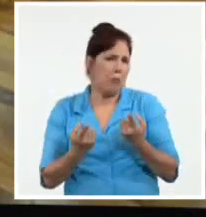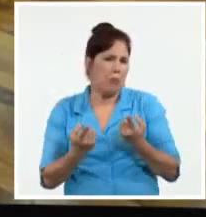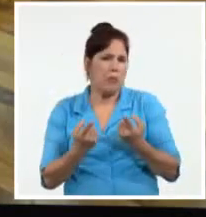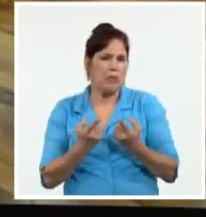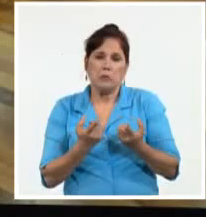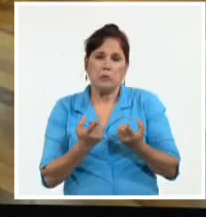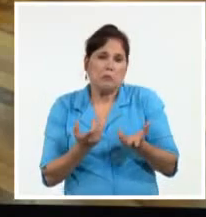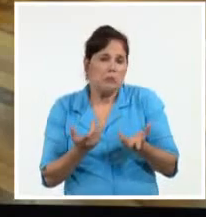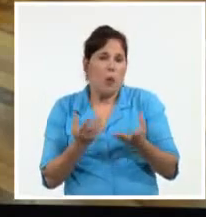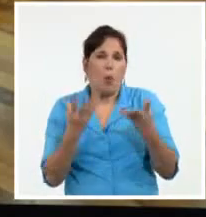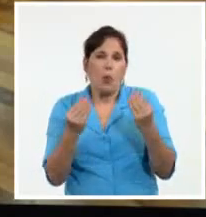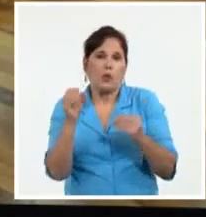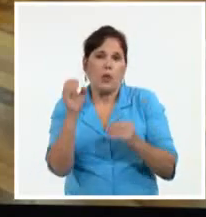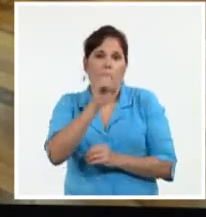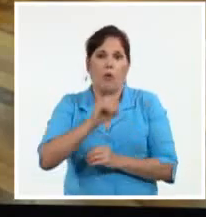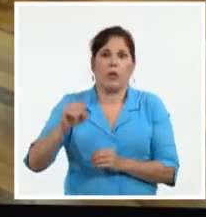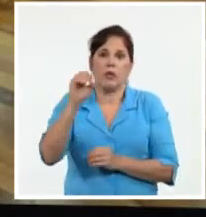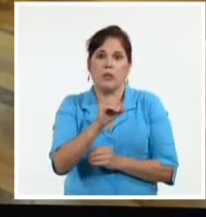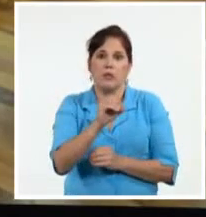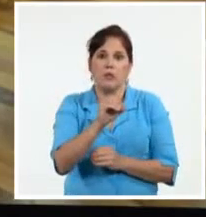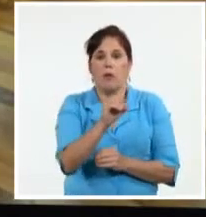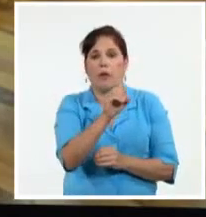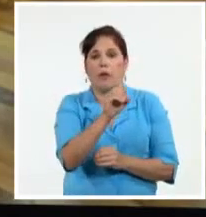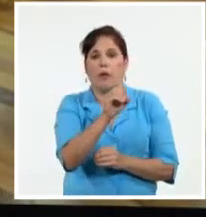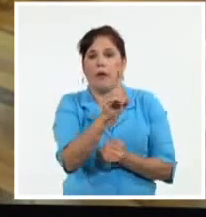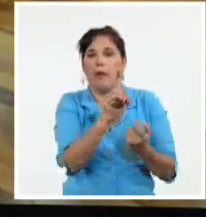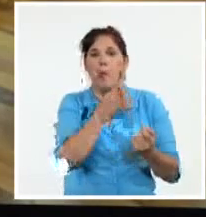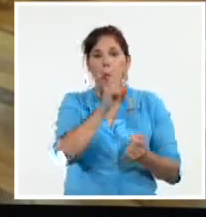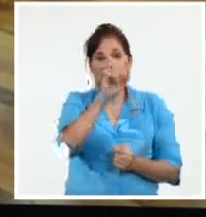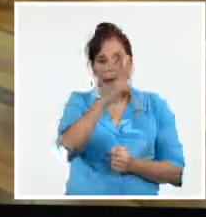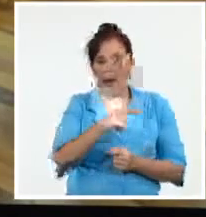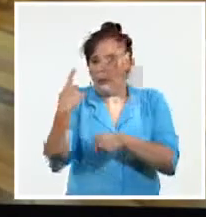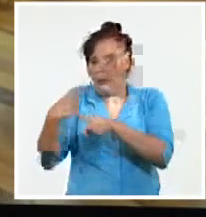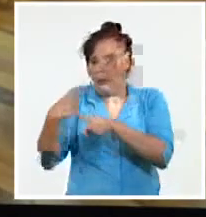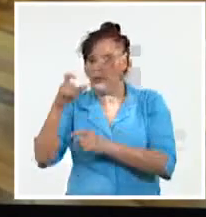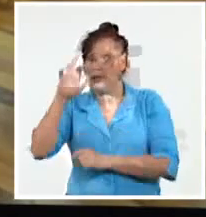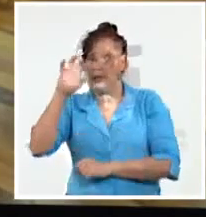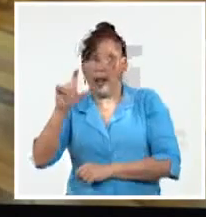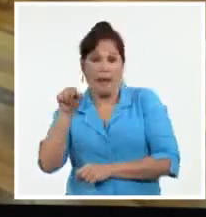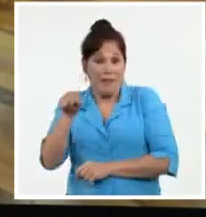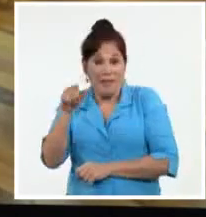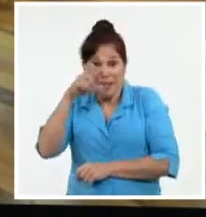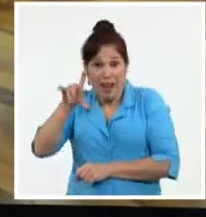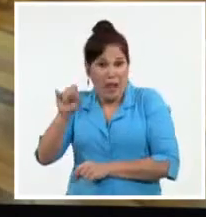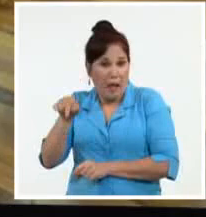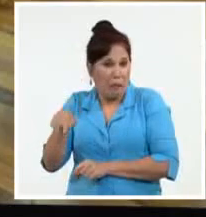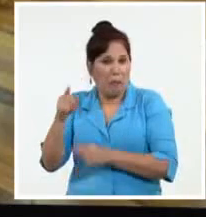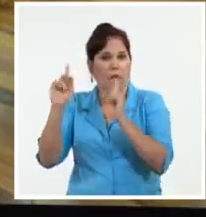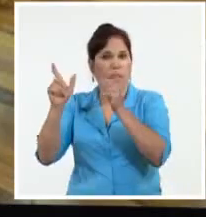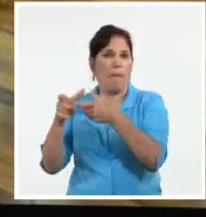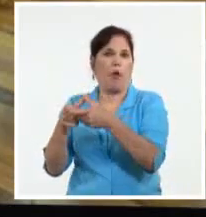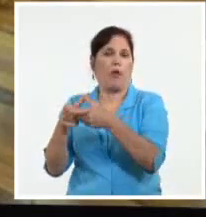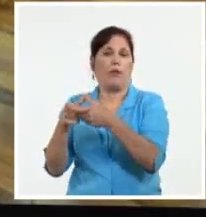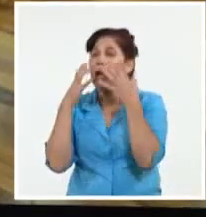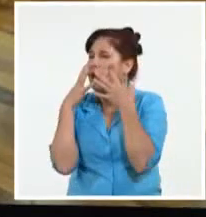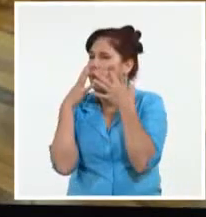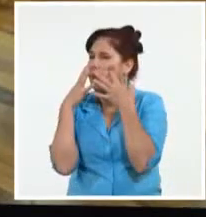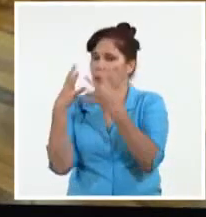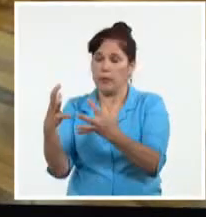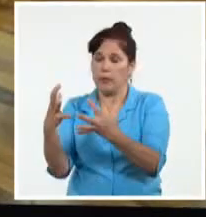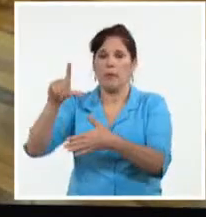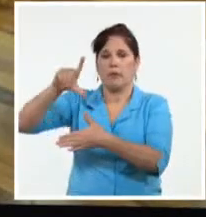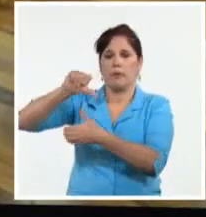no hay demasiadas organizaciones por uno y otro lado? Justo como se concibió, CELAC es el mecanismo político más importante